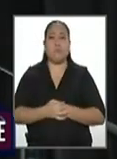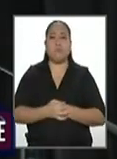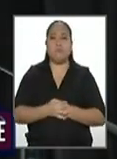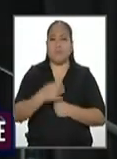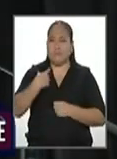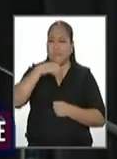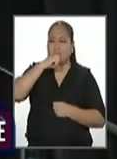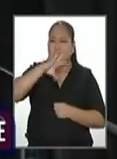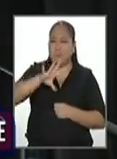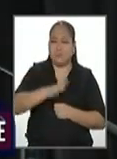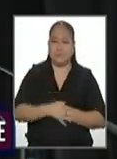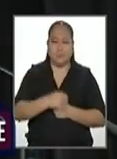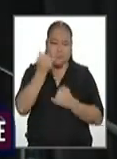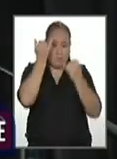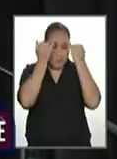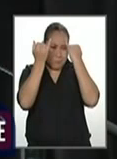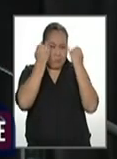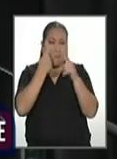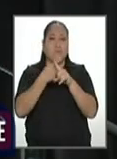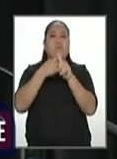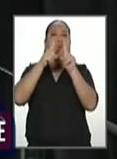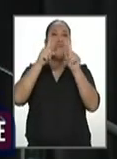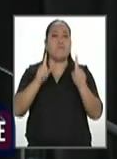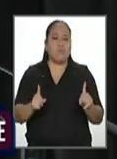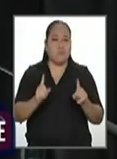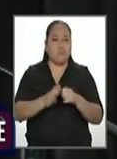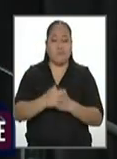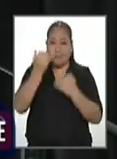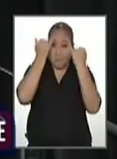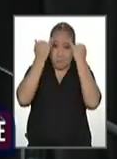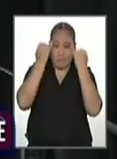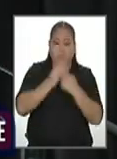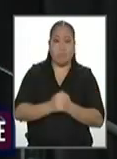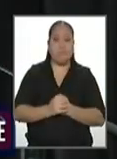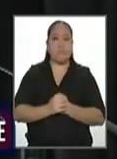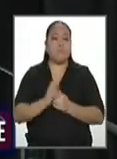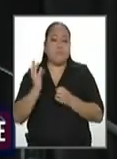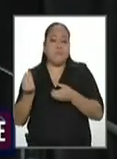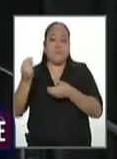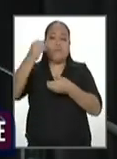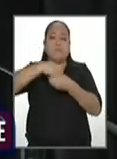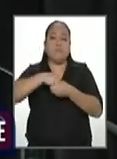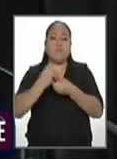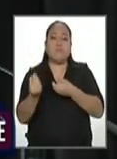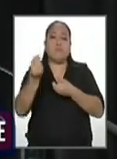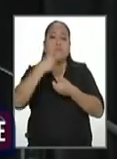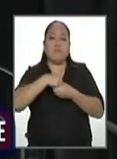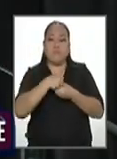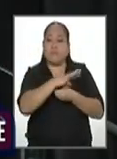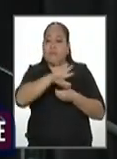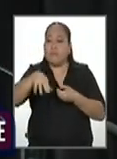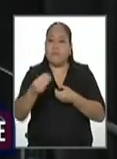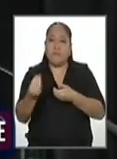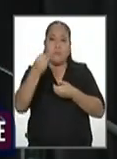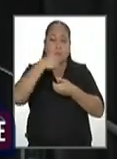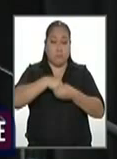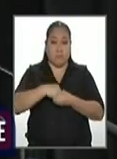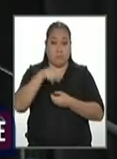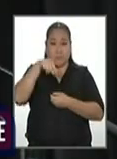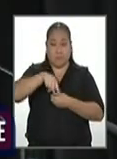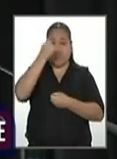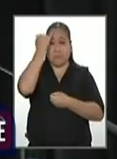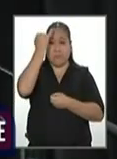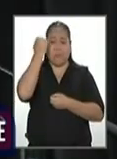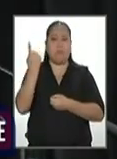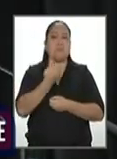Estamos hablando de una propuesta diferente, una propuesta que nos incluye a todos. Una propuesta que ya